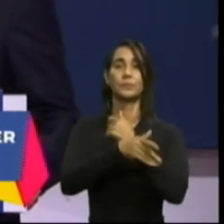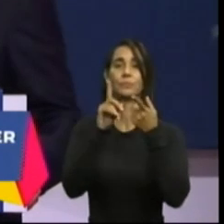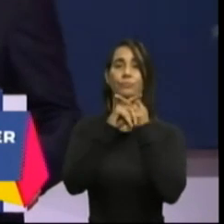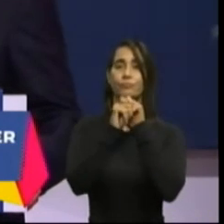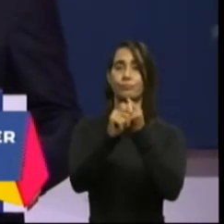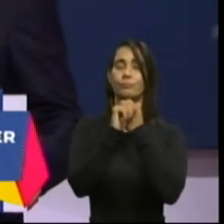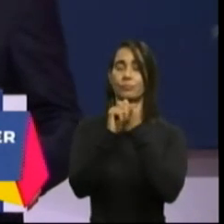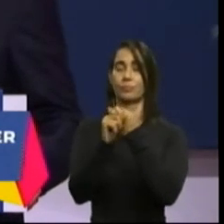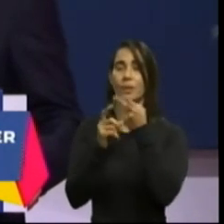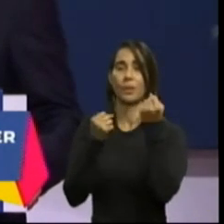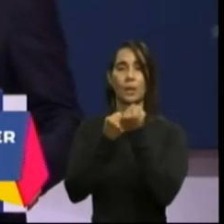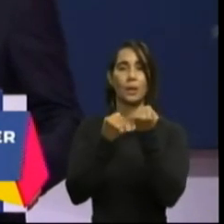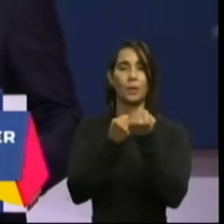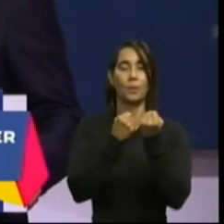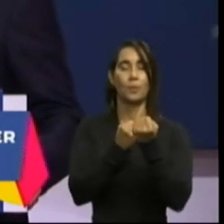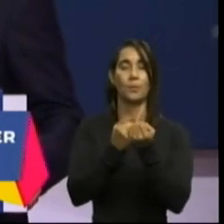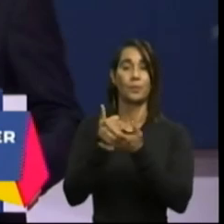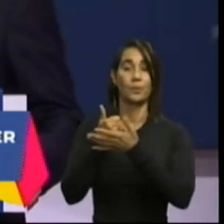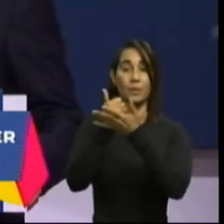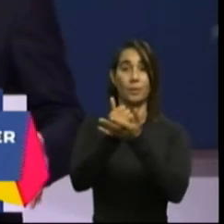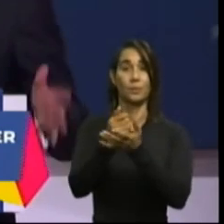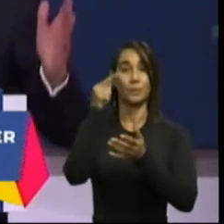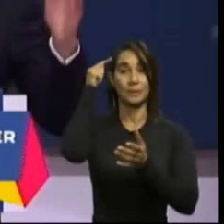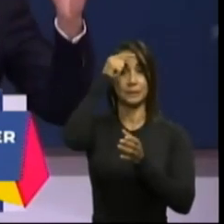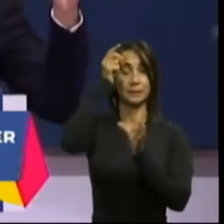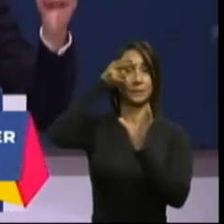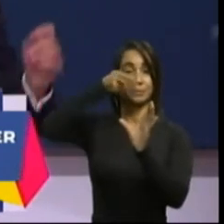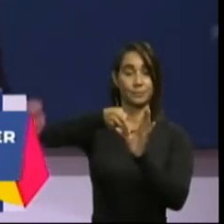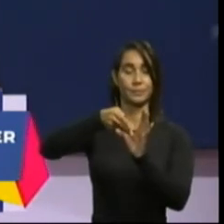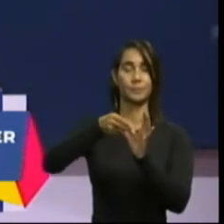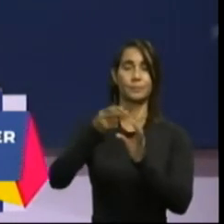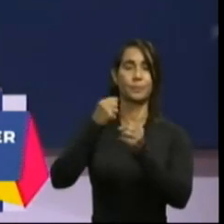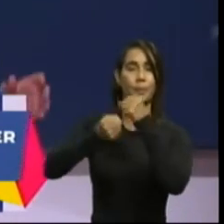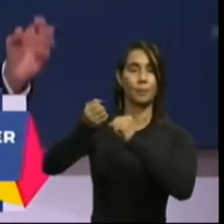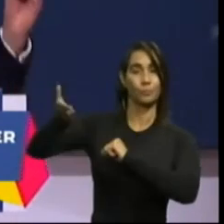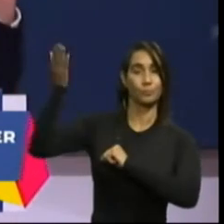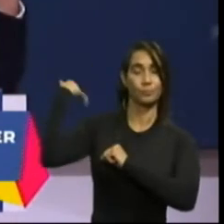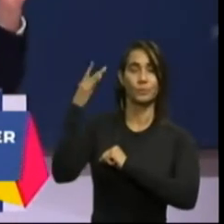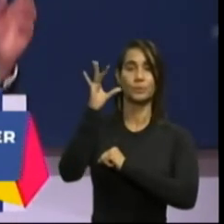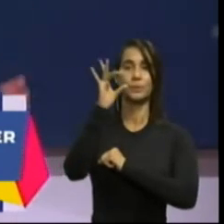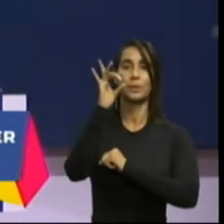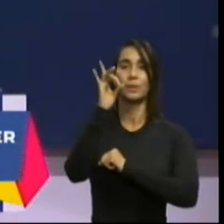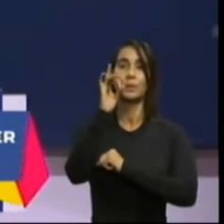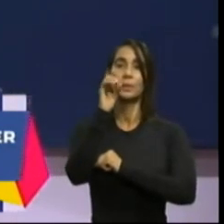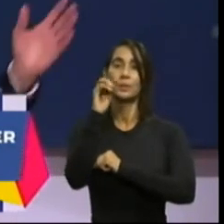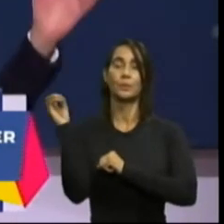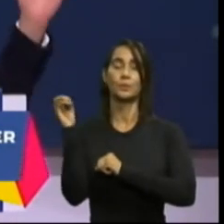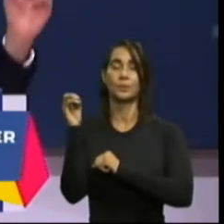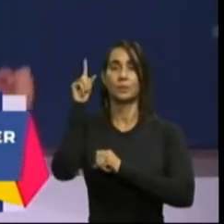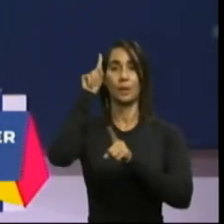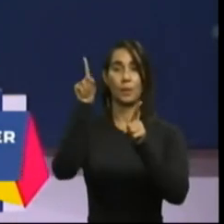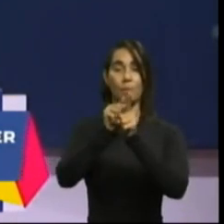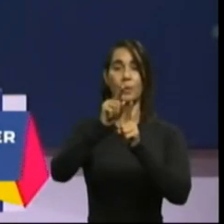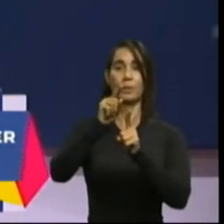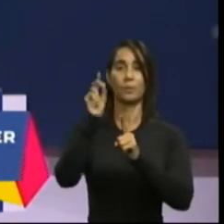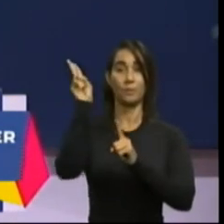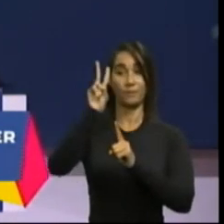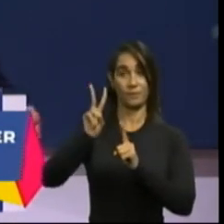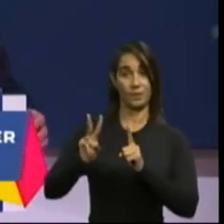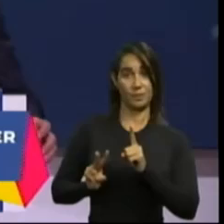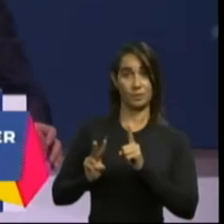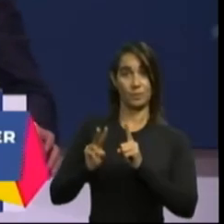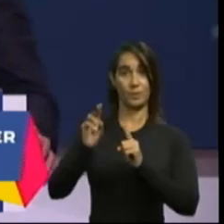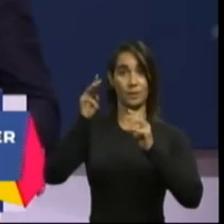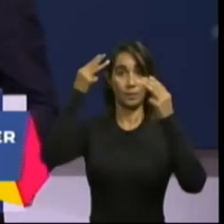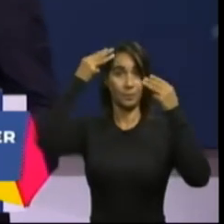amigo que le ayude a mitigar el shock petrolero. En los años 80, con el Acuerdo de San José de México y Venezuela,